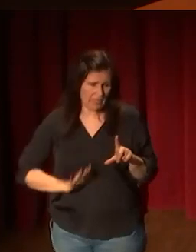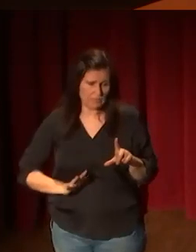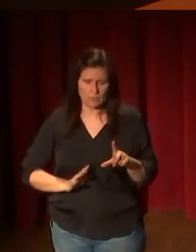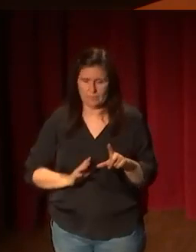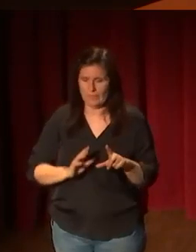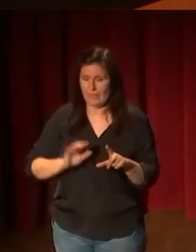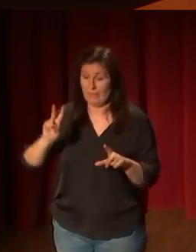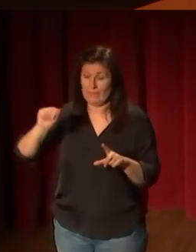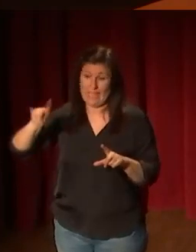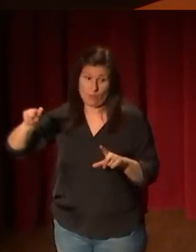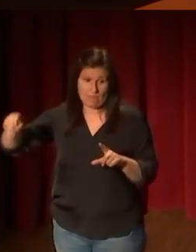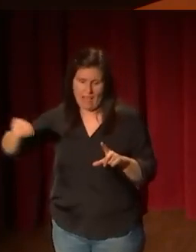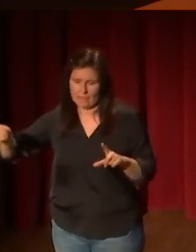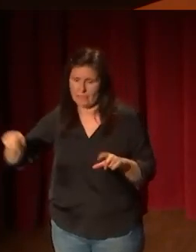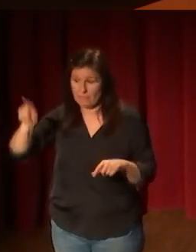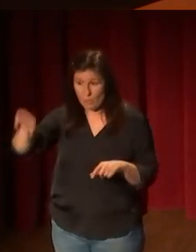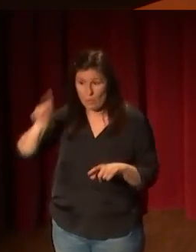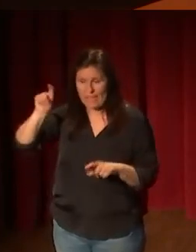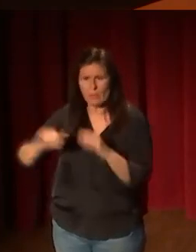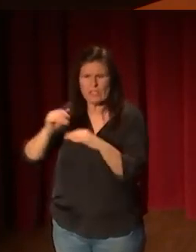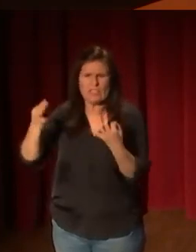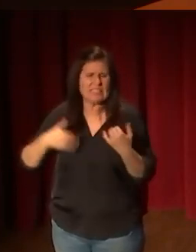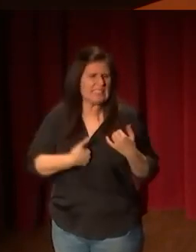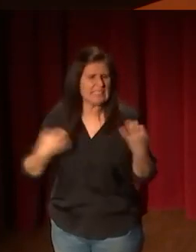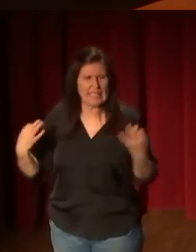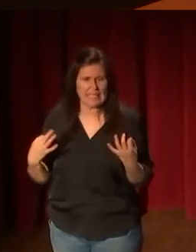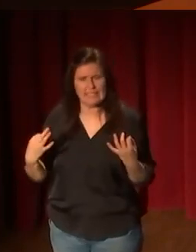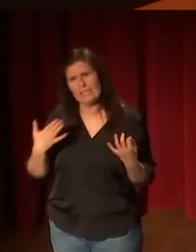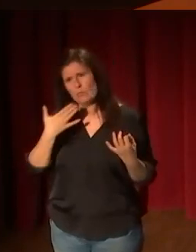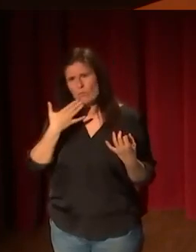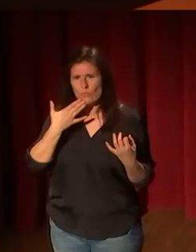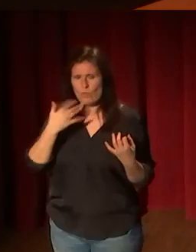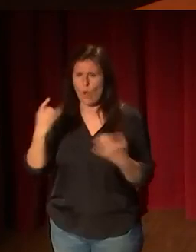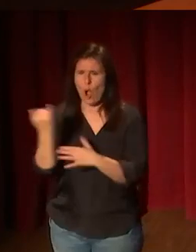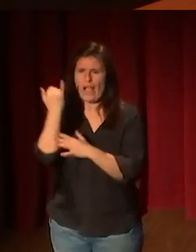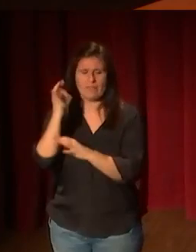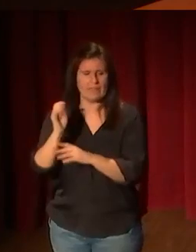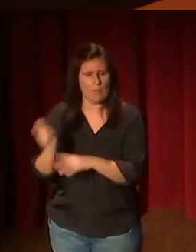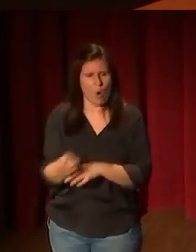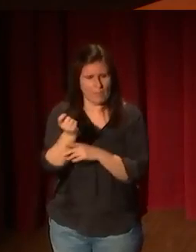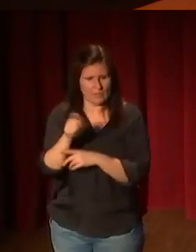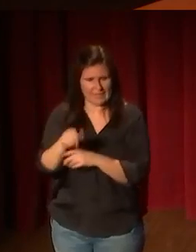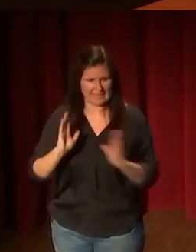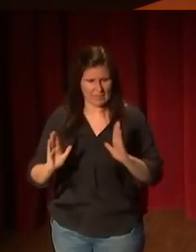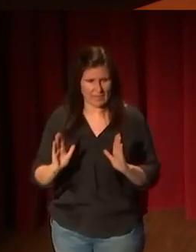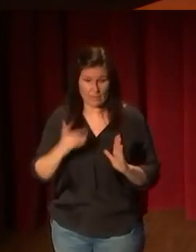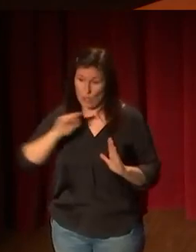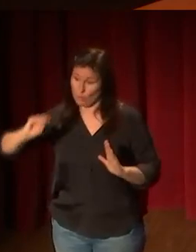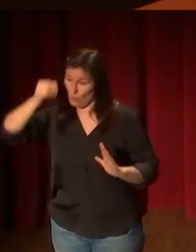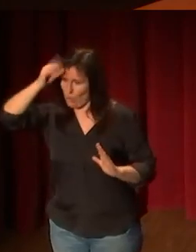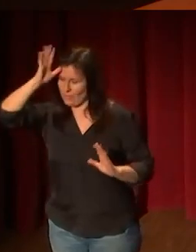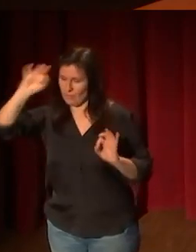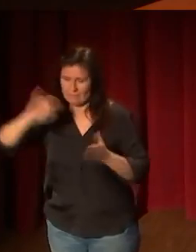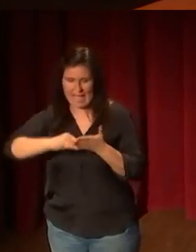mayor de la villa en ese momento el maestro mayor era una especie de de jefe de bomberos de la época porque su conocimiento de la arquitectura